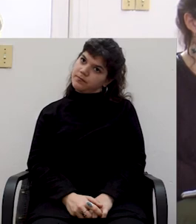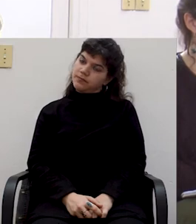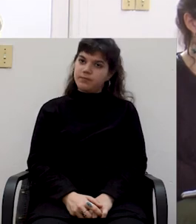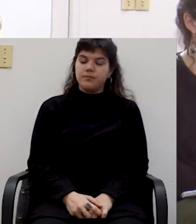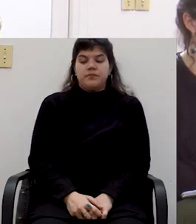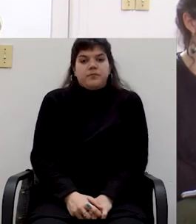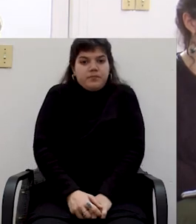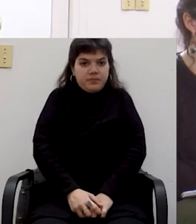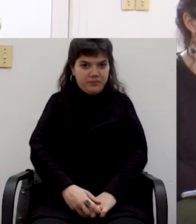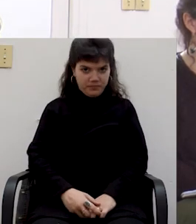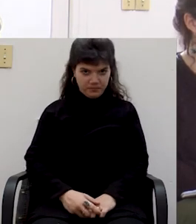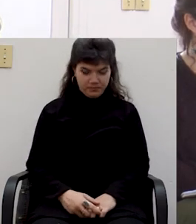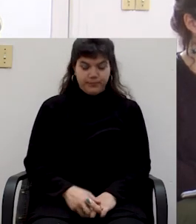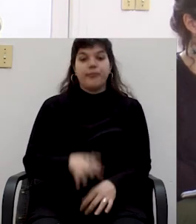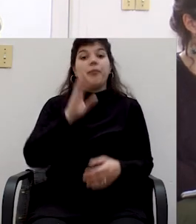Por último,